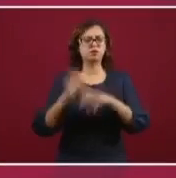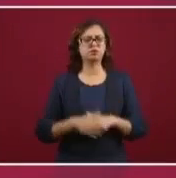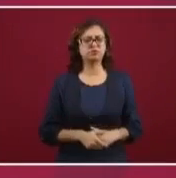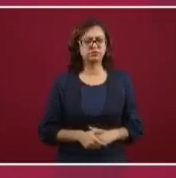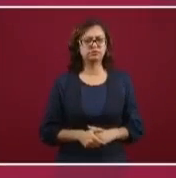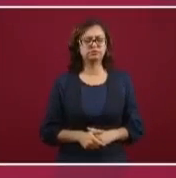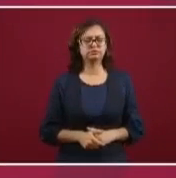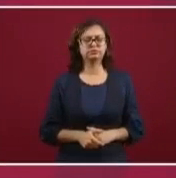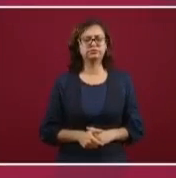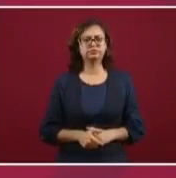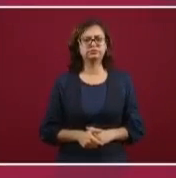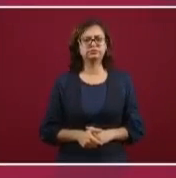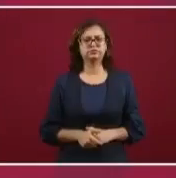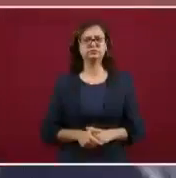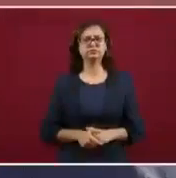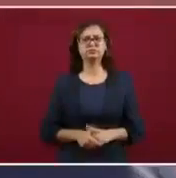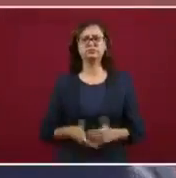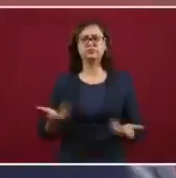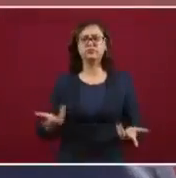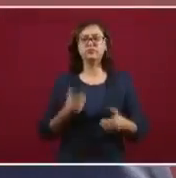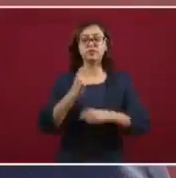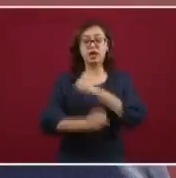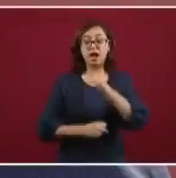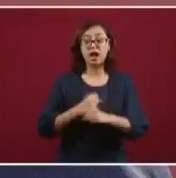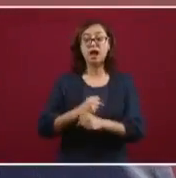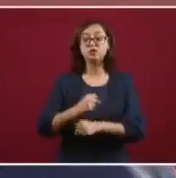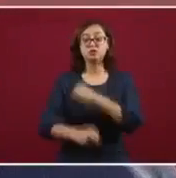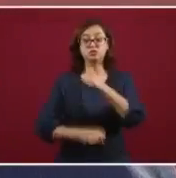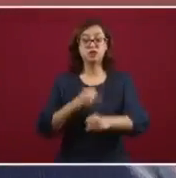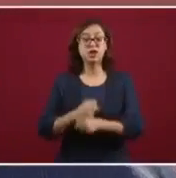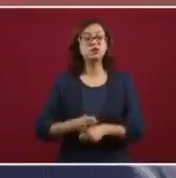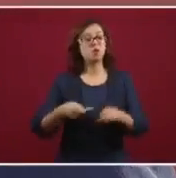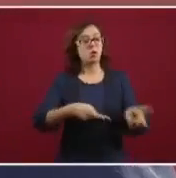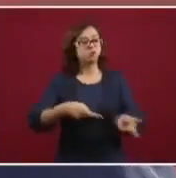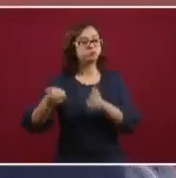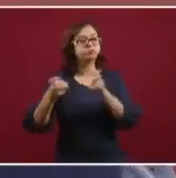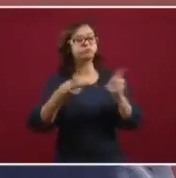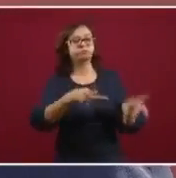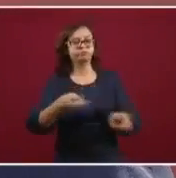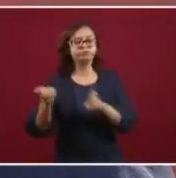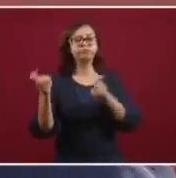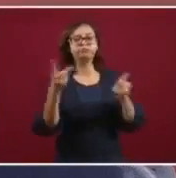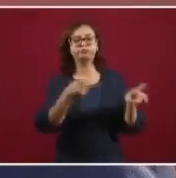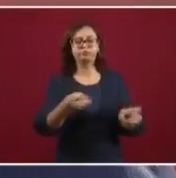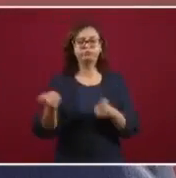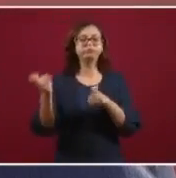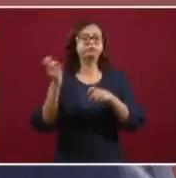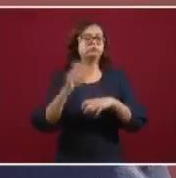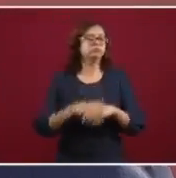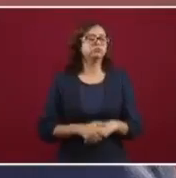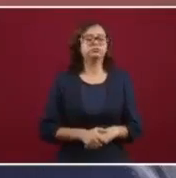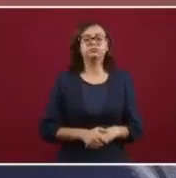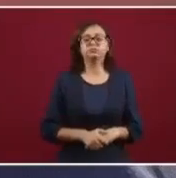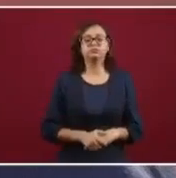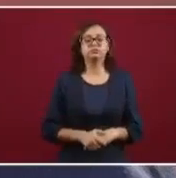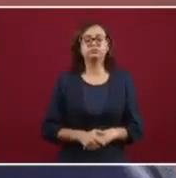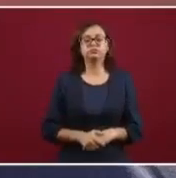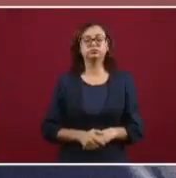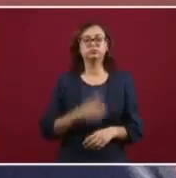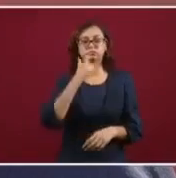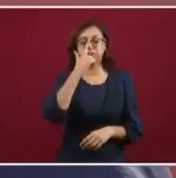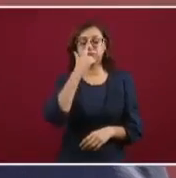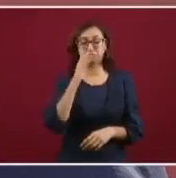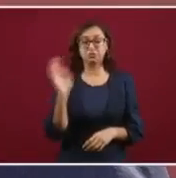¿Cuántos años de saqueo? A lo mejor el puro